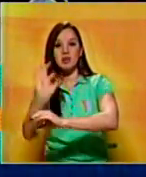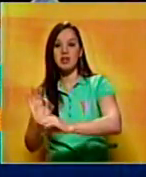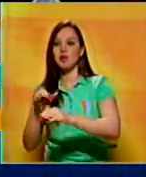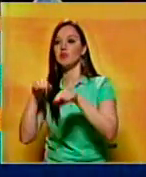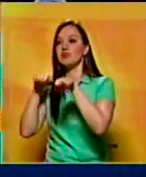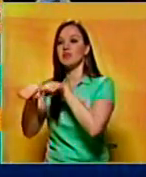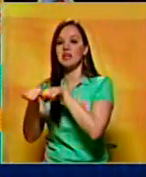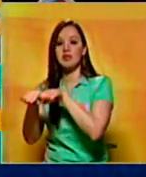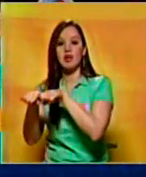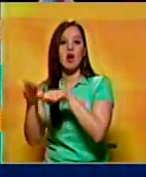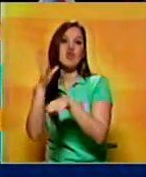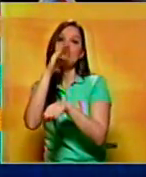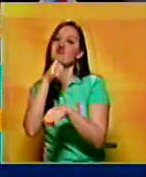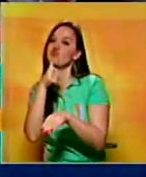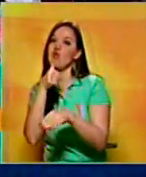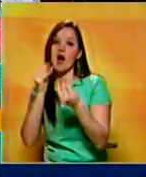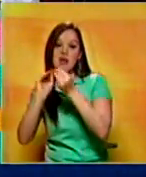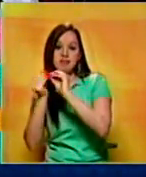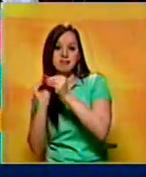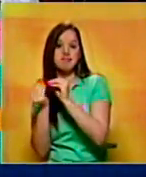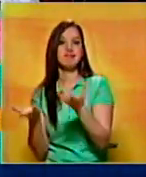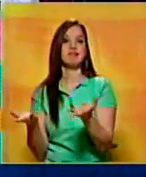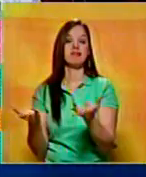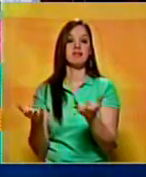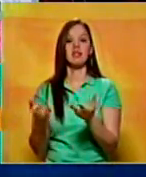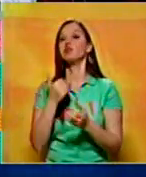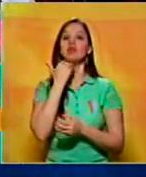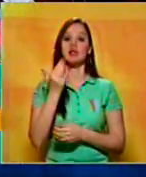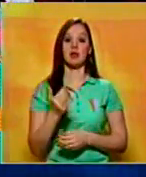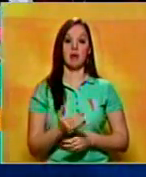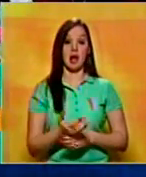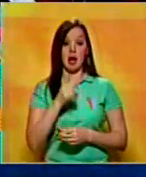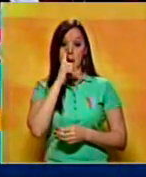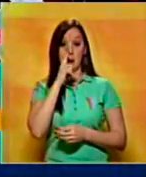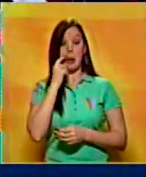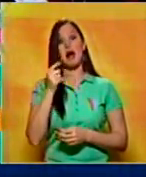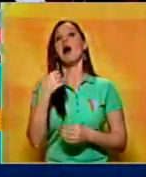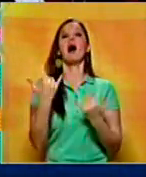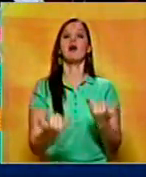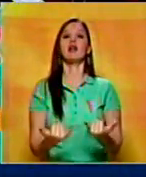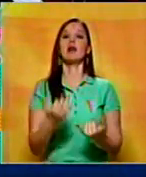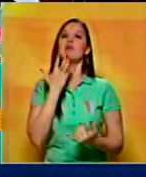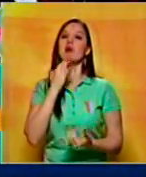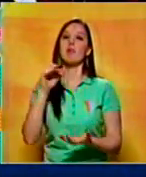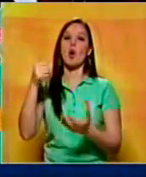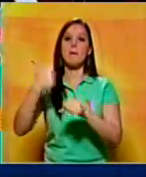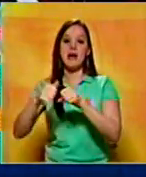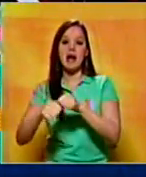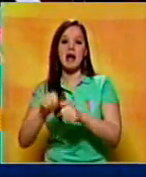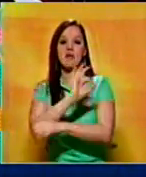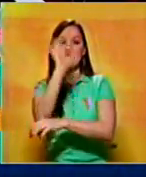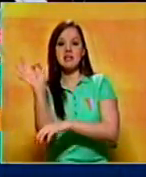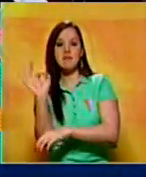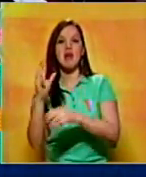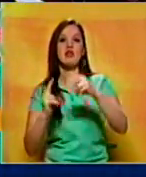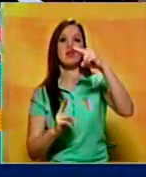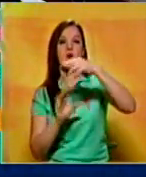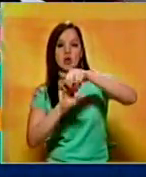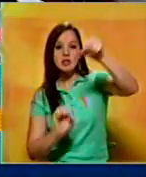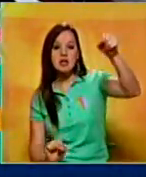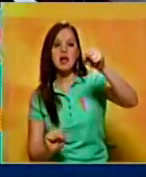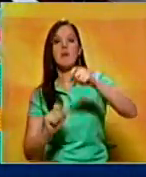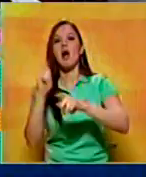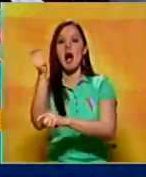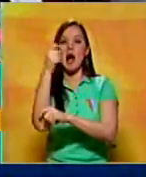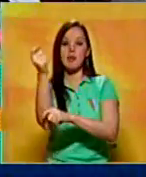los estacionamientos, no tiene mantenimiento. Hasta este momento pésimo. Por ejemplo, nosotros ya tenemos reportes de Maracaibo, Barquisimeto, San Cristóbal, Apure,